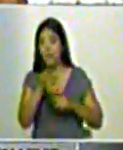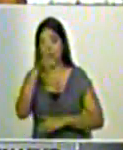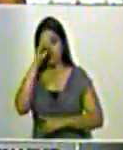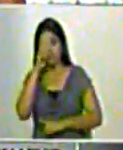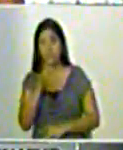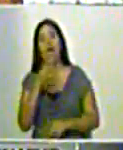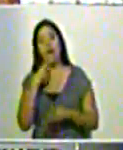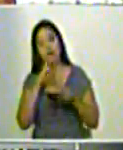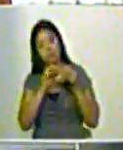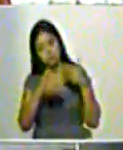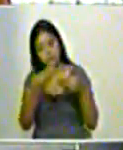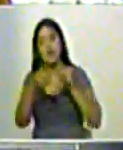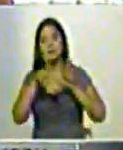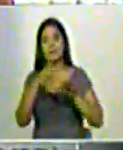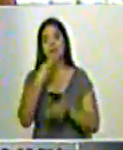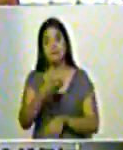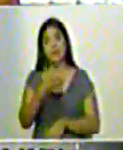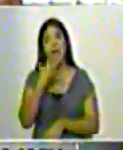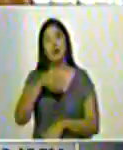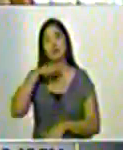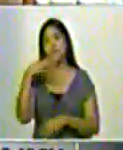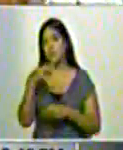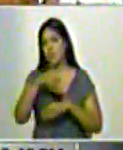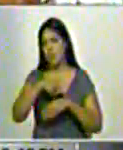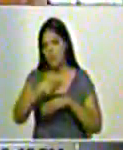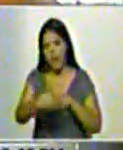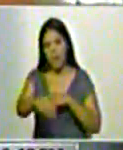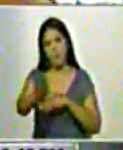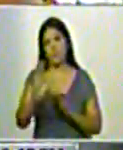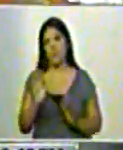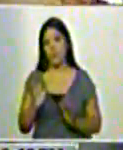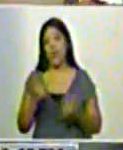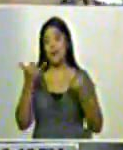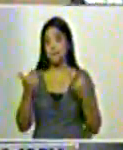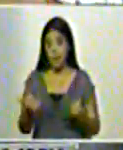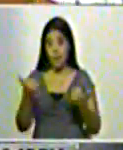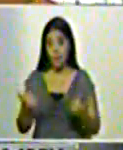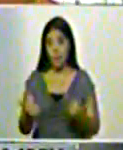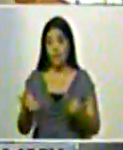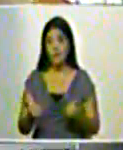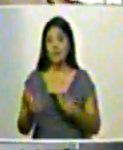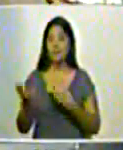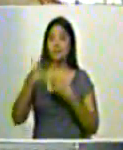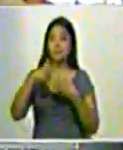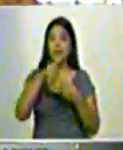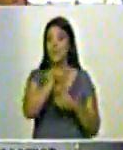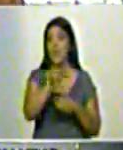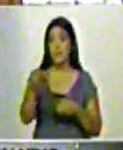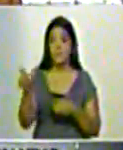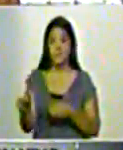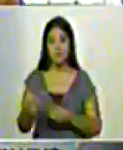día 6 de diciembre. Tenemos bastante, suficiente tiempo. Además, estamos ahorita en el registro de los patrulleros, de las